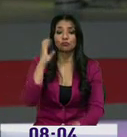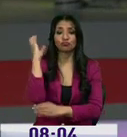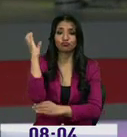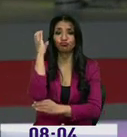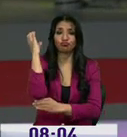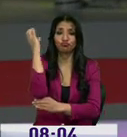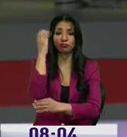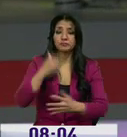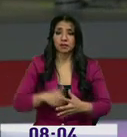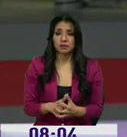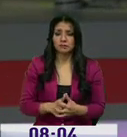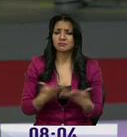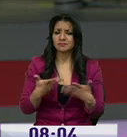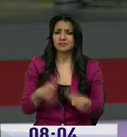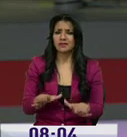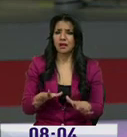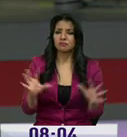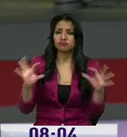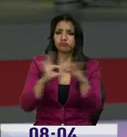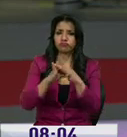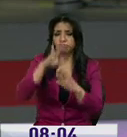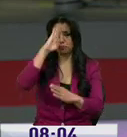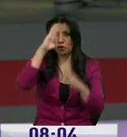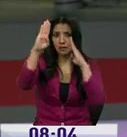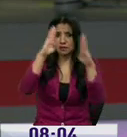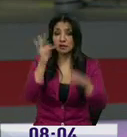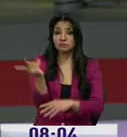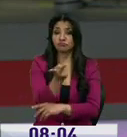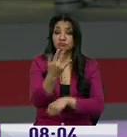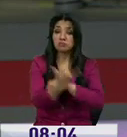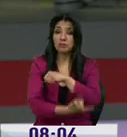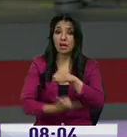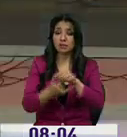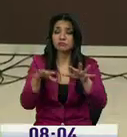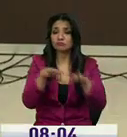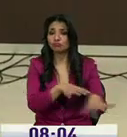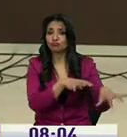fue una acción coordinada entre las policías de ambos países. Veamos.